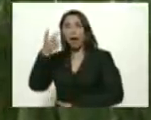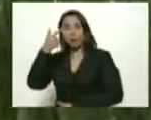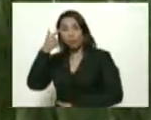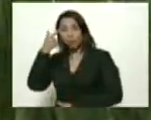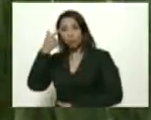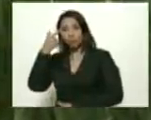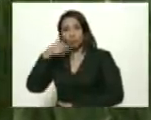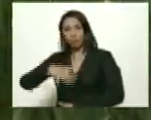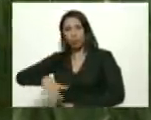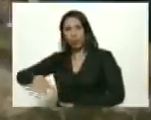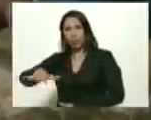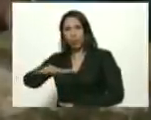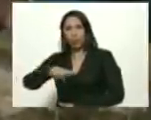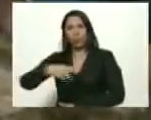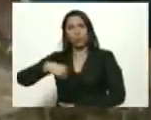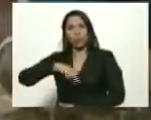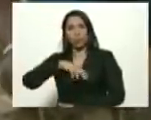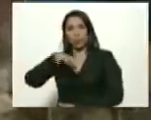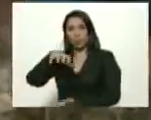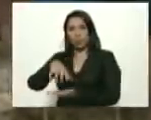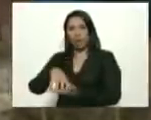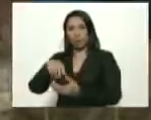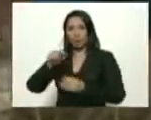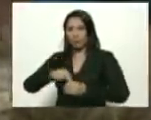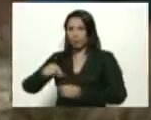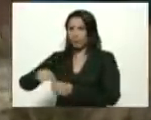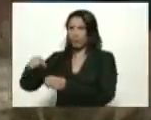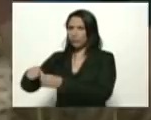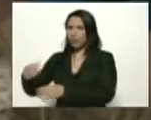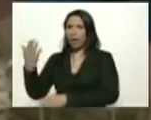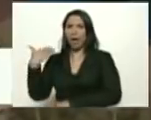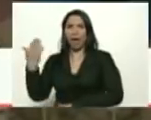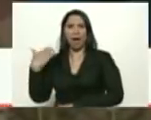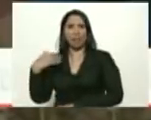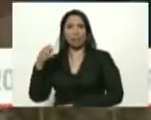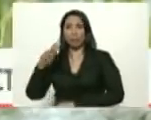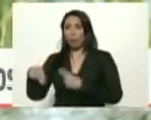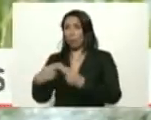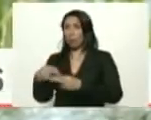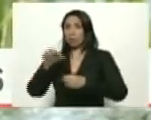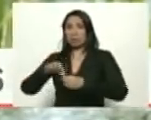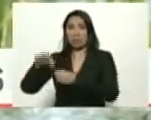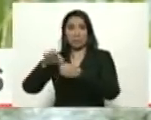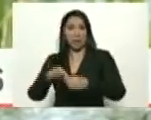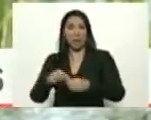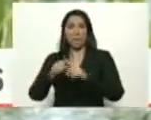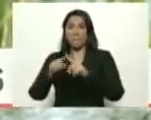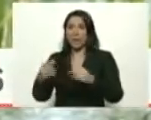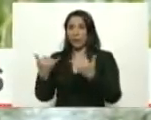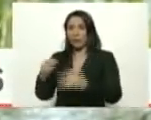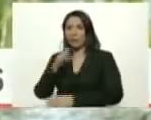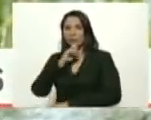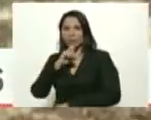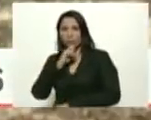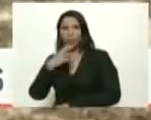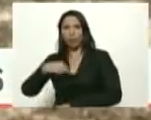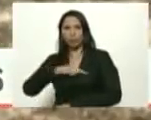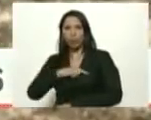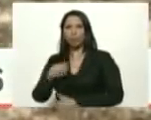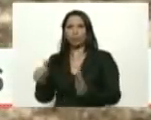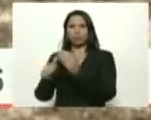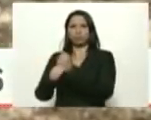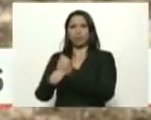en todo nuestro estado. Un cultivo que antes no se sembraba, pero que en momentos de dificultades nos hemos encontrado con